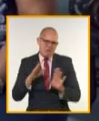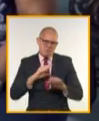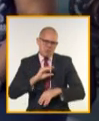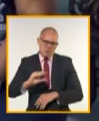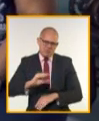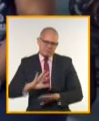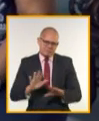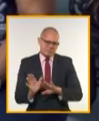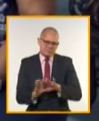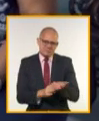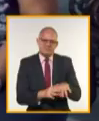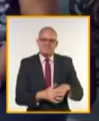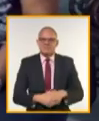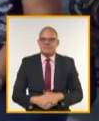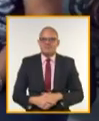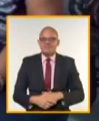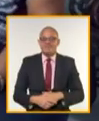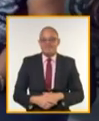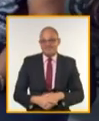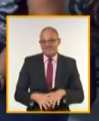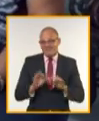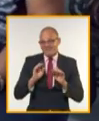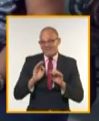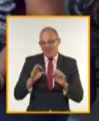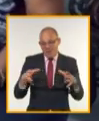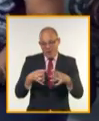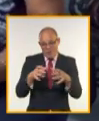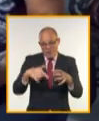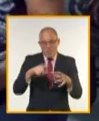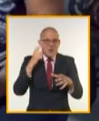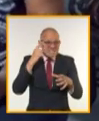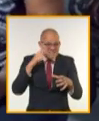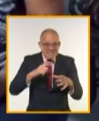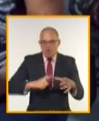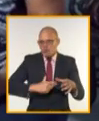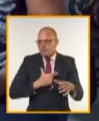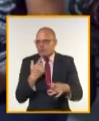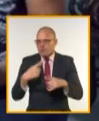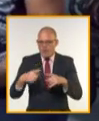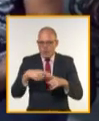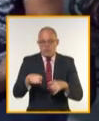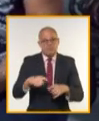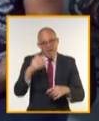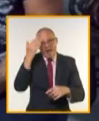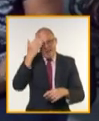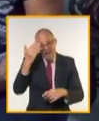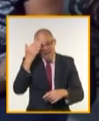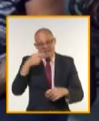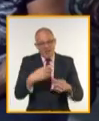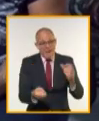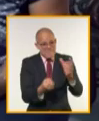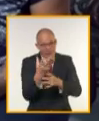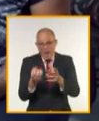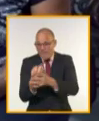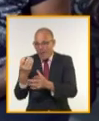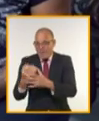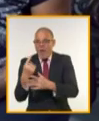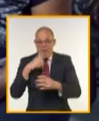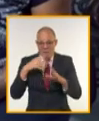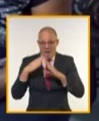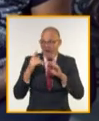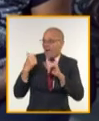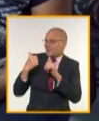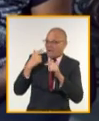chino justamente le debemos el surgimiento de instituciones como esta en la que estamos hoy, la Casa de Artes